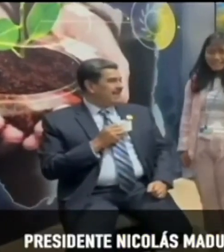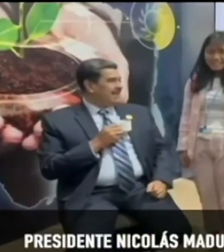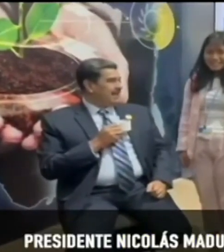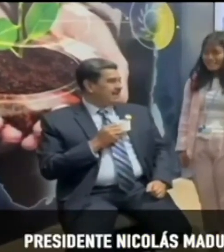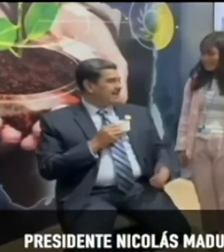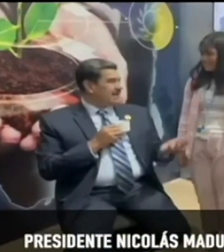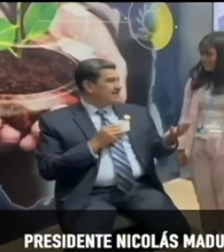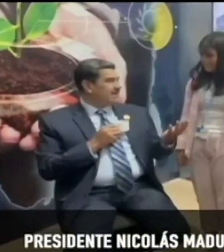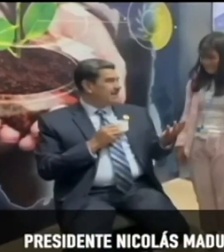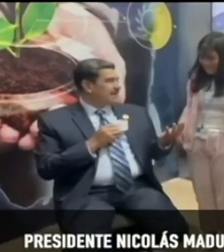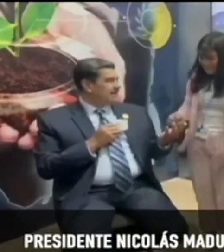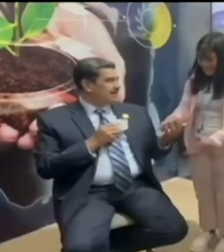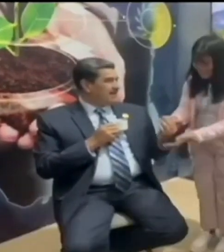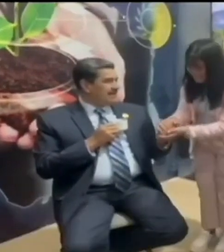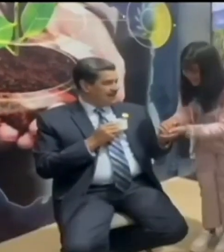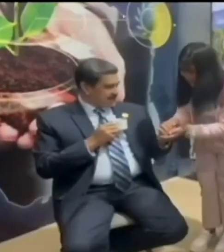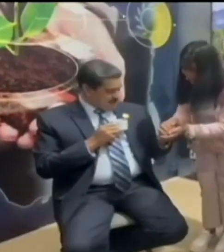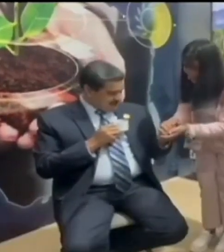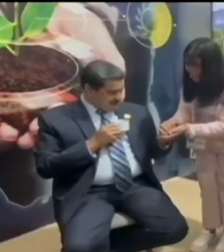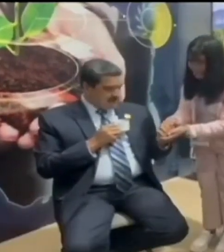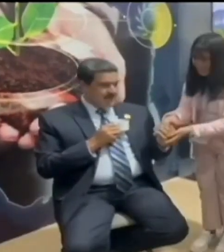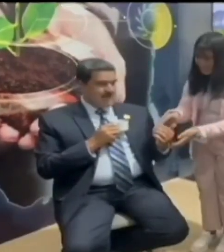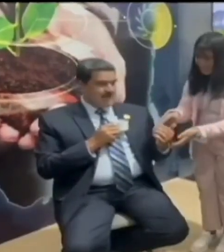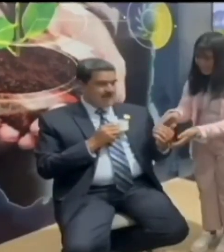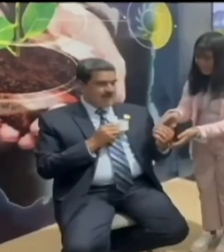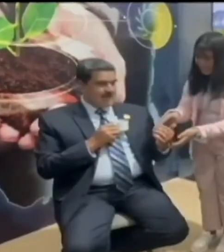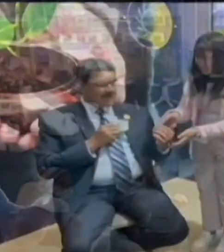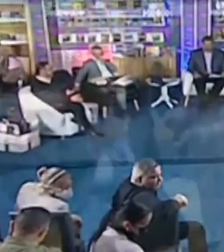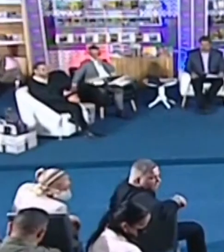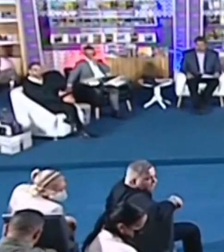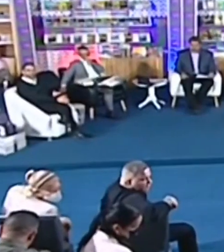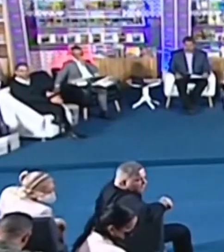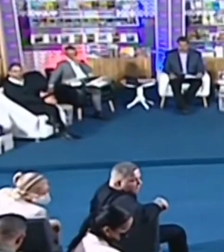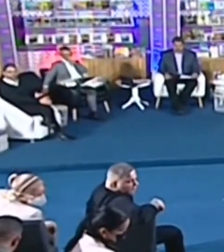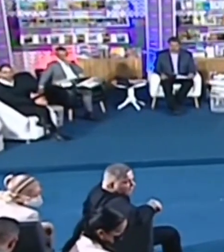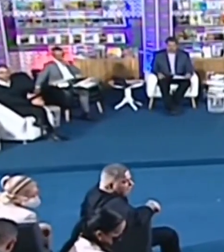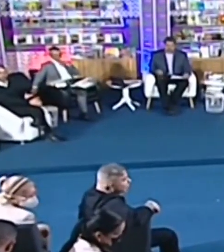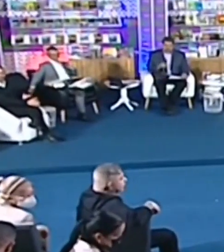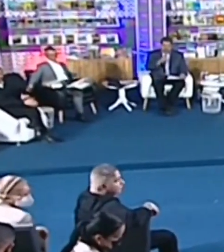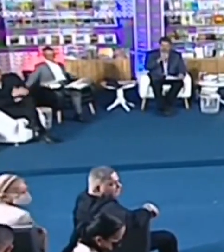inspiración. Gracias. Thank you very much.